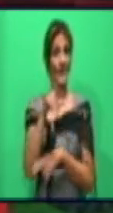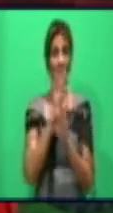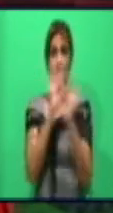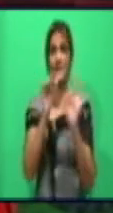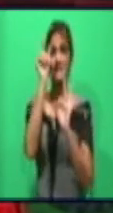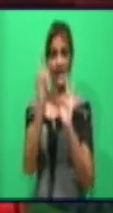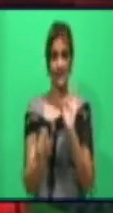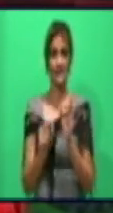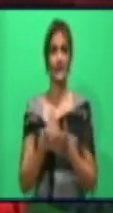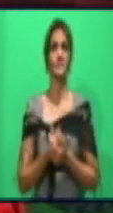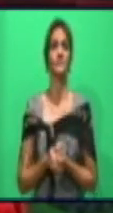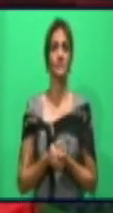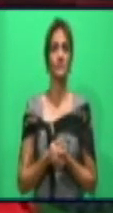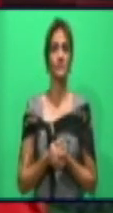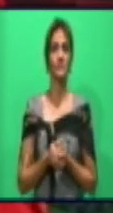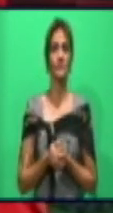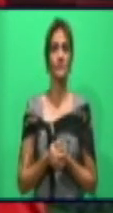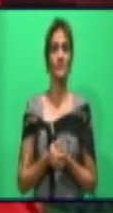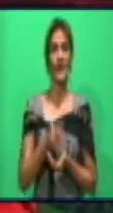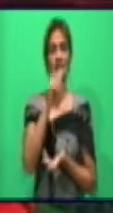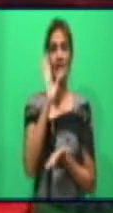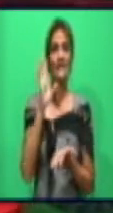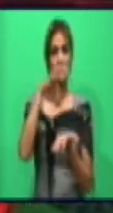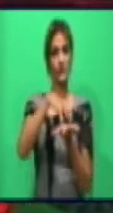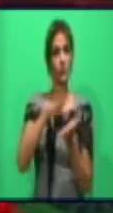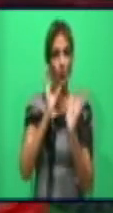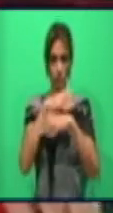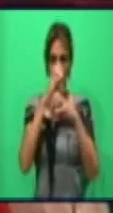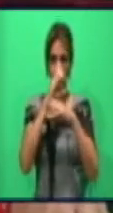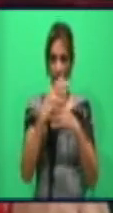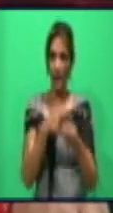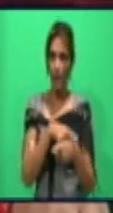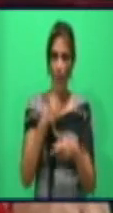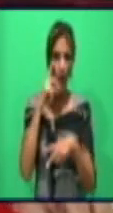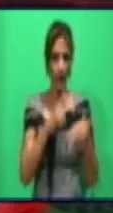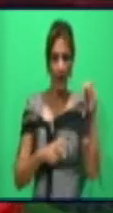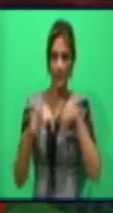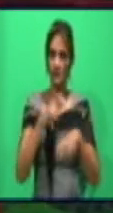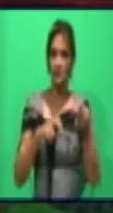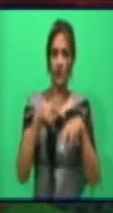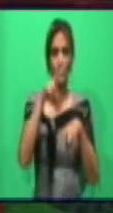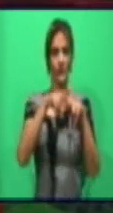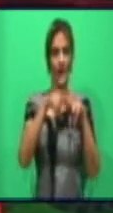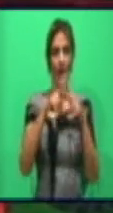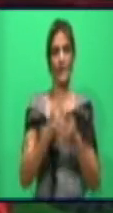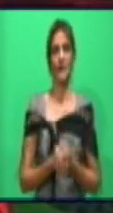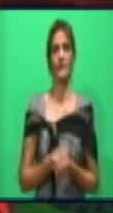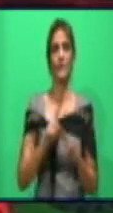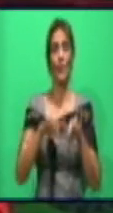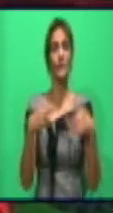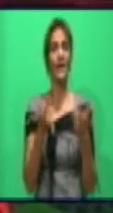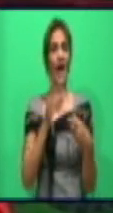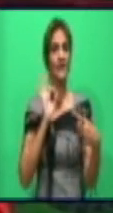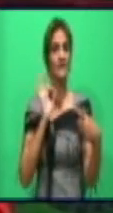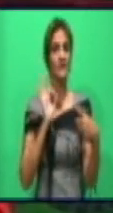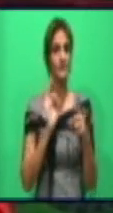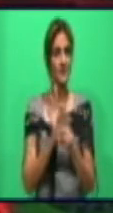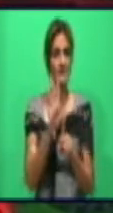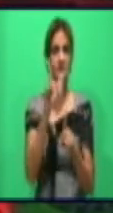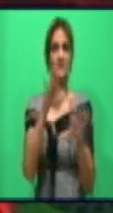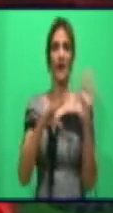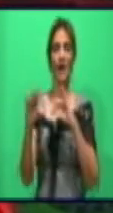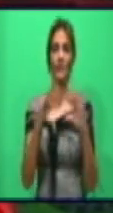la pregunta o la introducción para la introducción al tema que va a abordar otro tiene